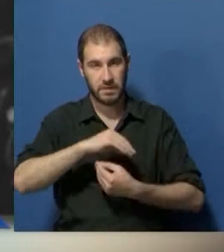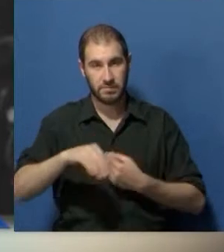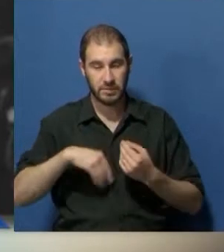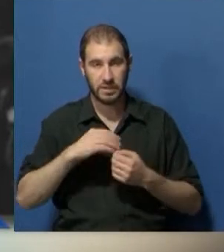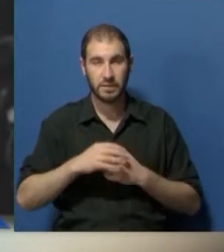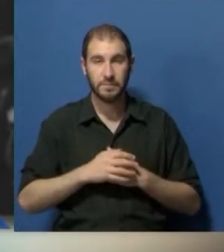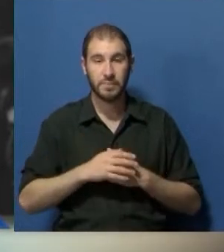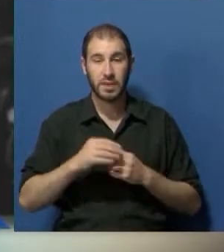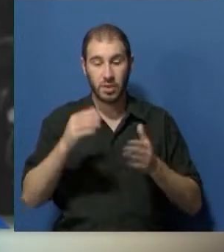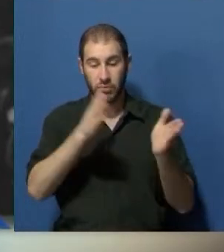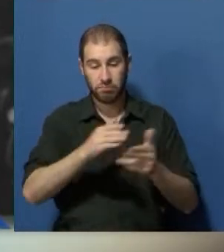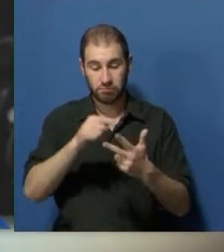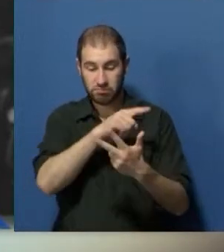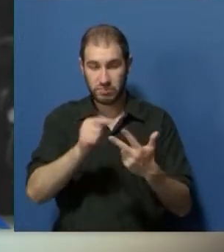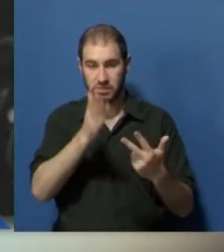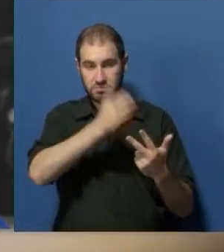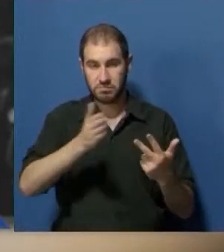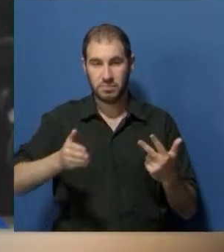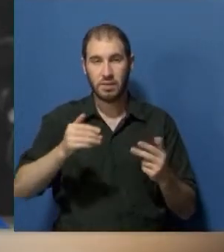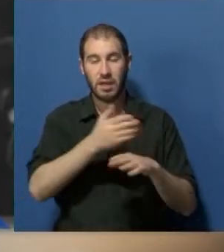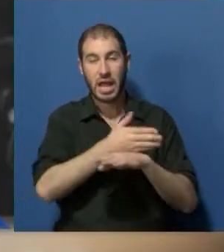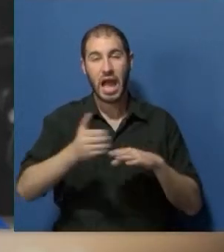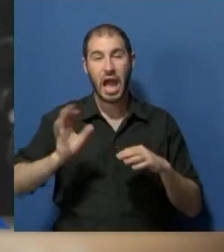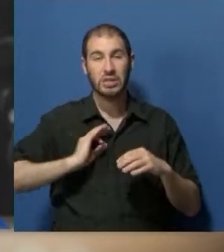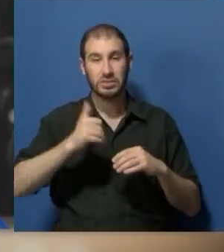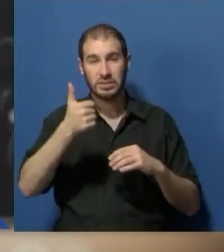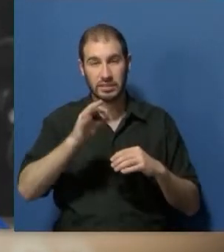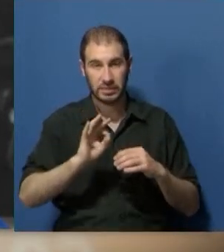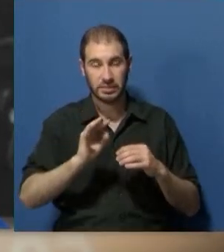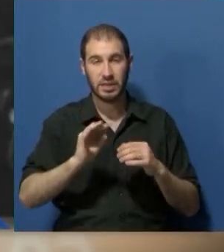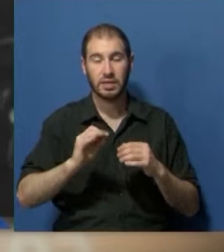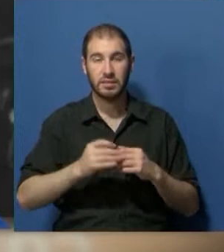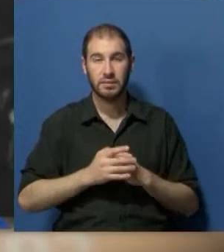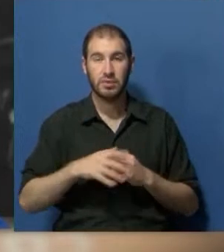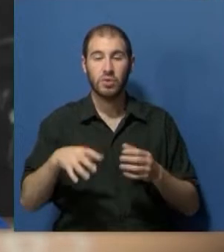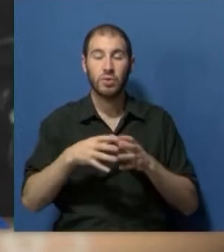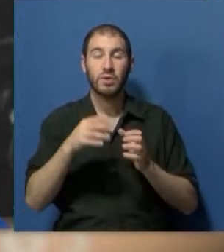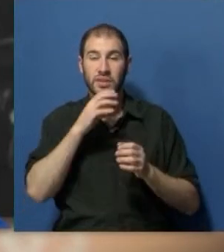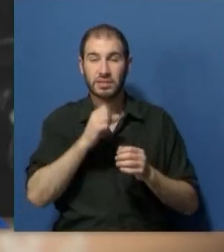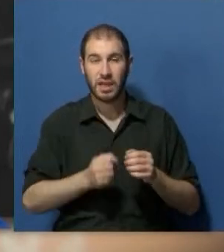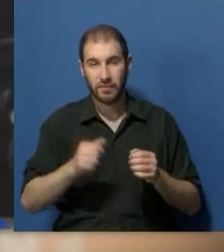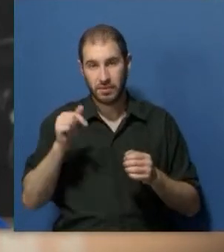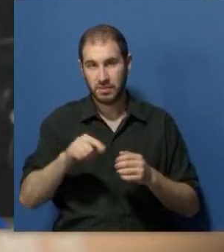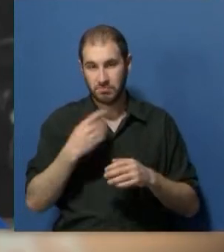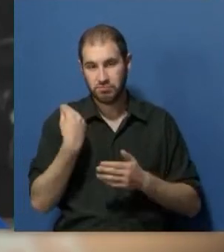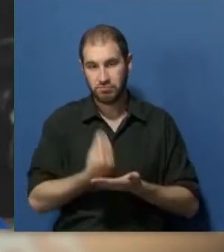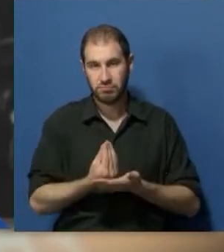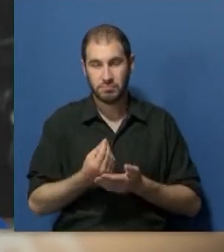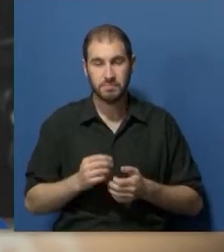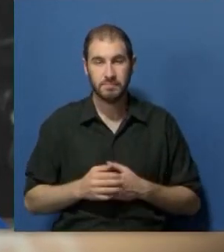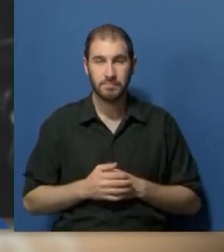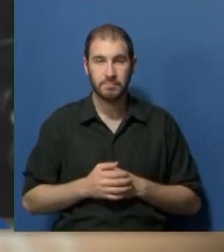que vieron en 3 etapas transcurrir los 60 años de vida castrista en Cuba.